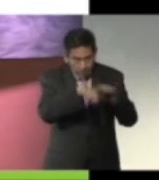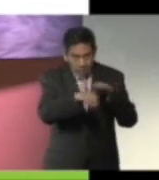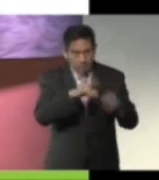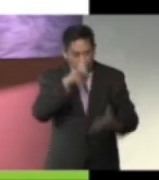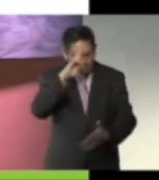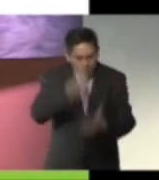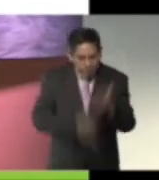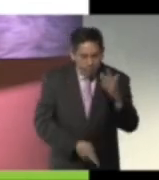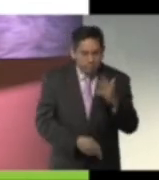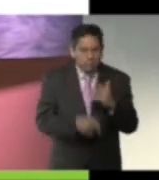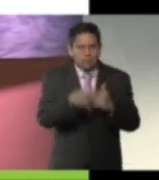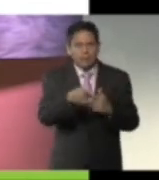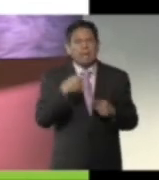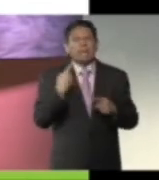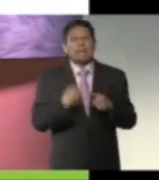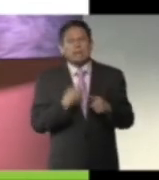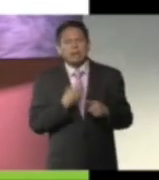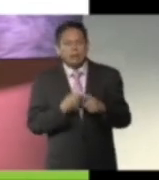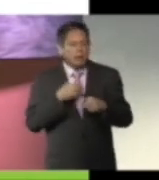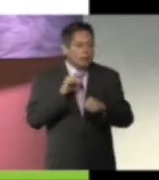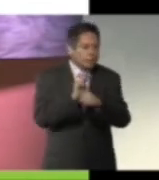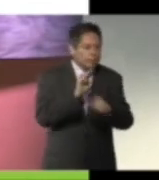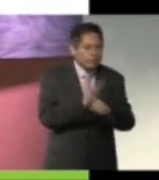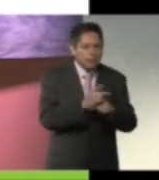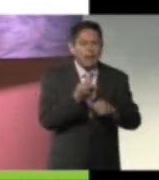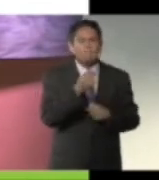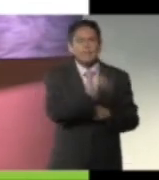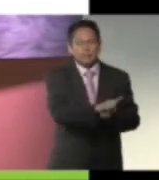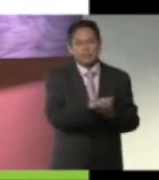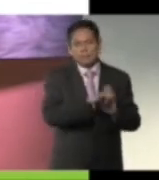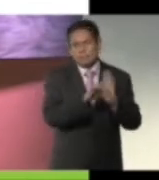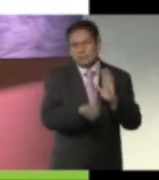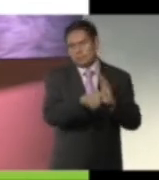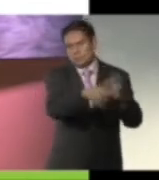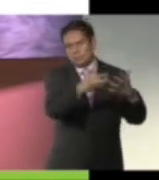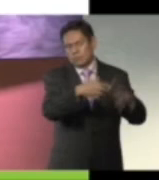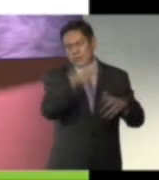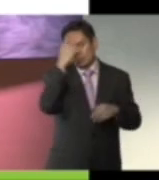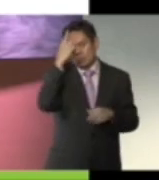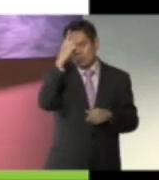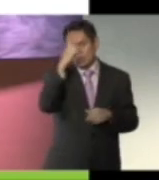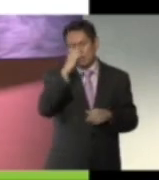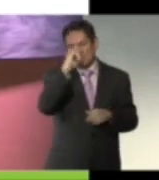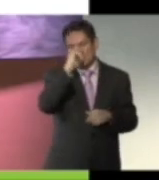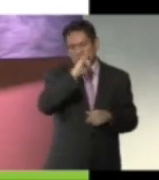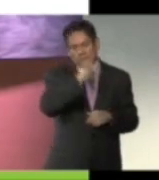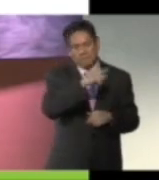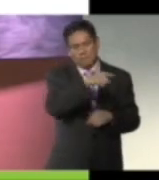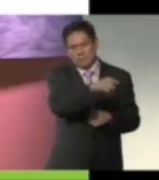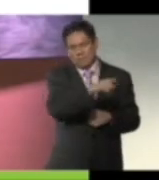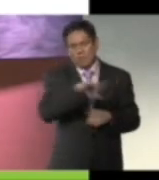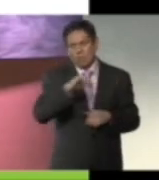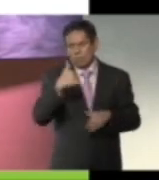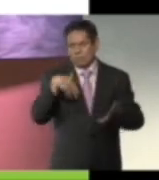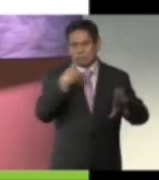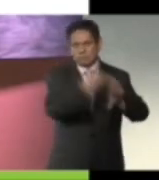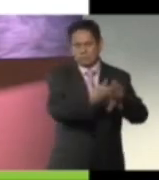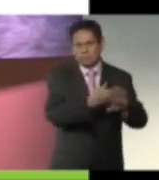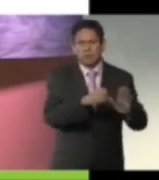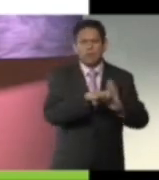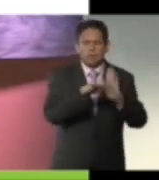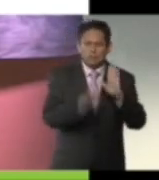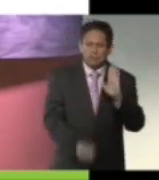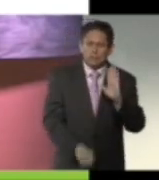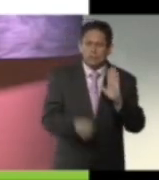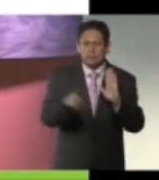¿no? Yo acá ayer estuve con mujeres sindicalistas y les pregunté, ¿pueden los particulares